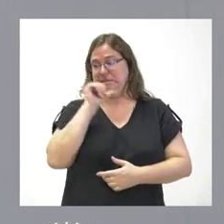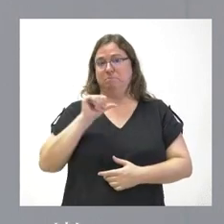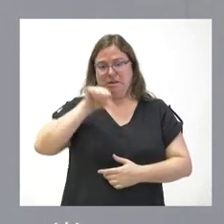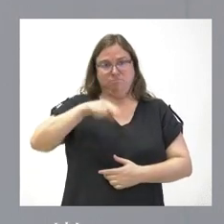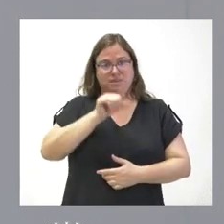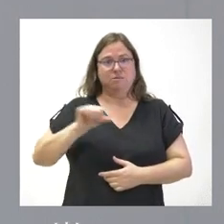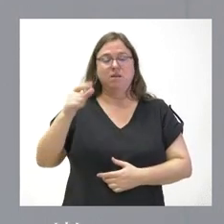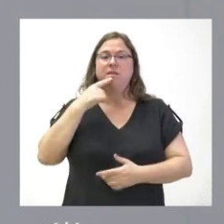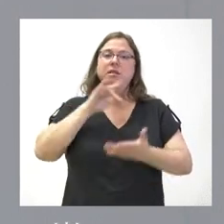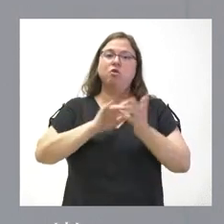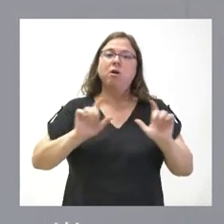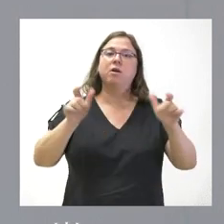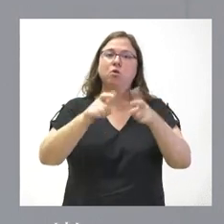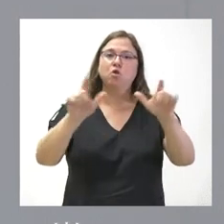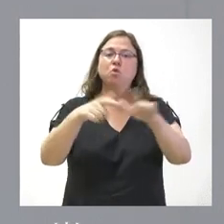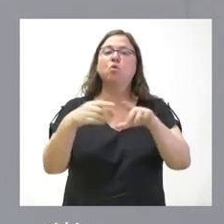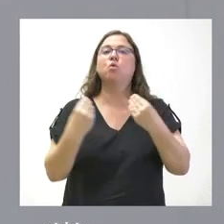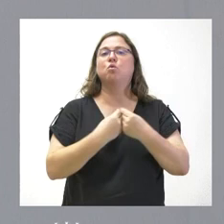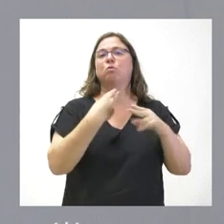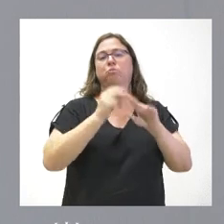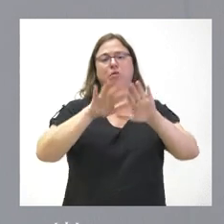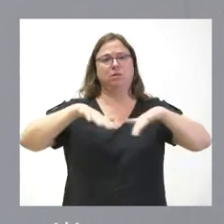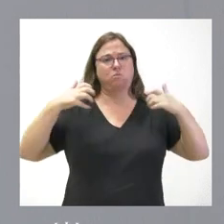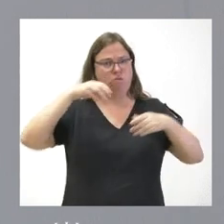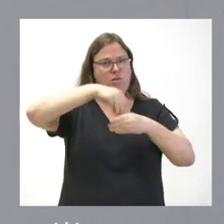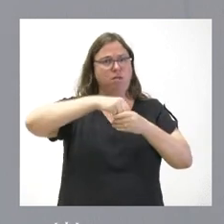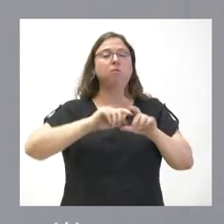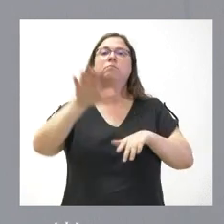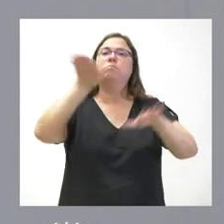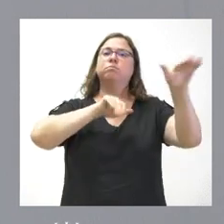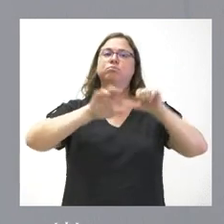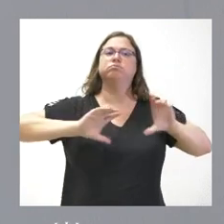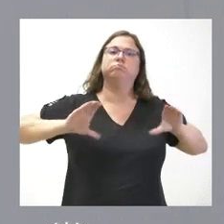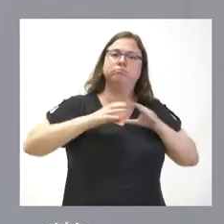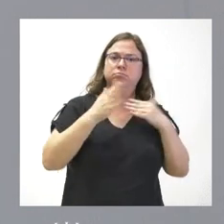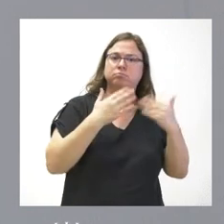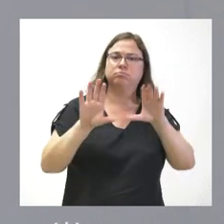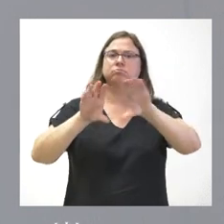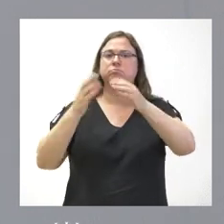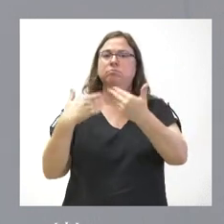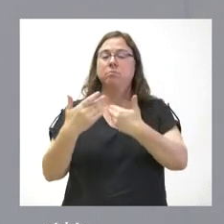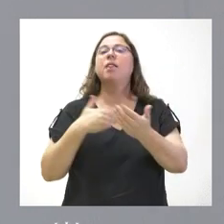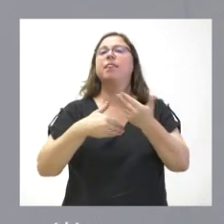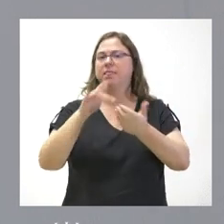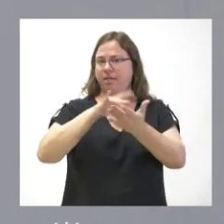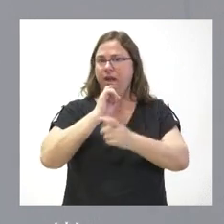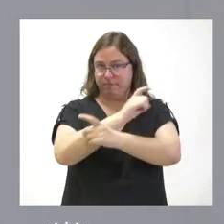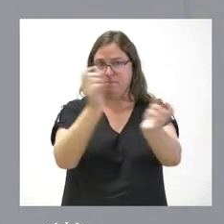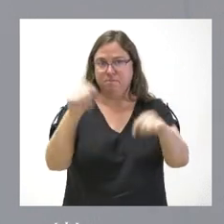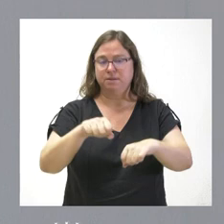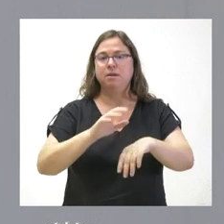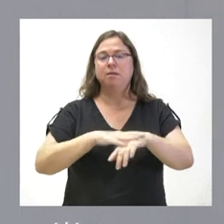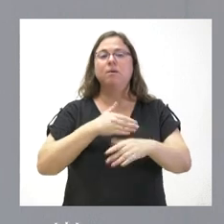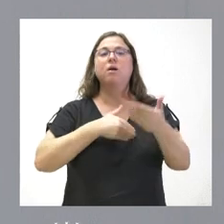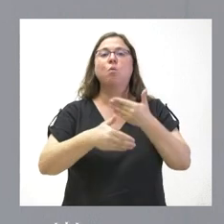unas reuniones con los grupos parlamentarios lógicamente va a convocar a los grup parlamentarios les informaremos de los días y horas que se puedan fijar